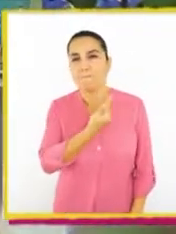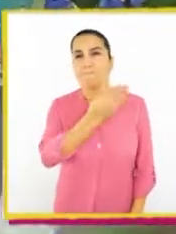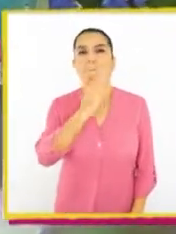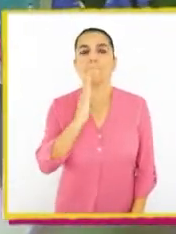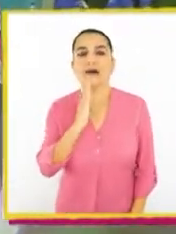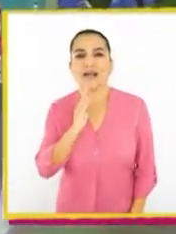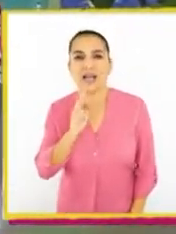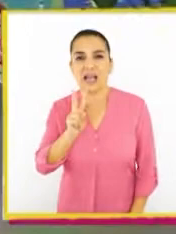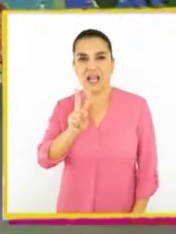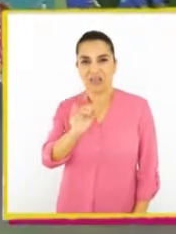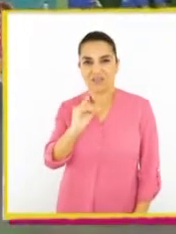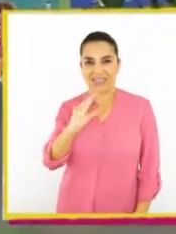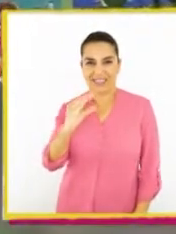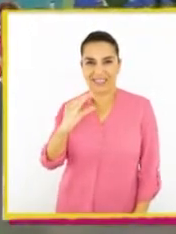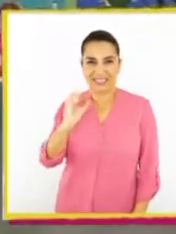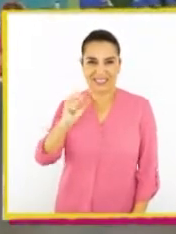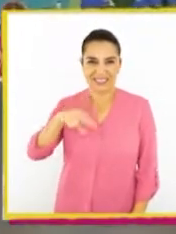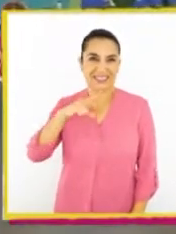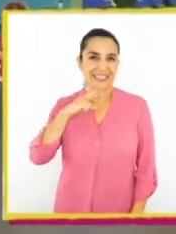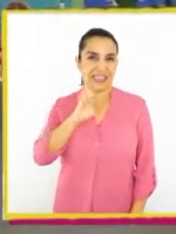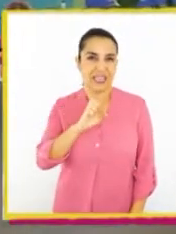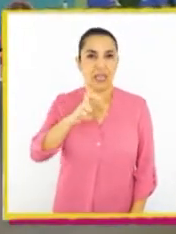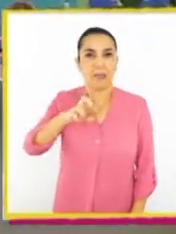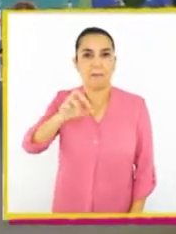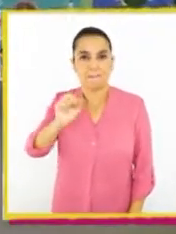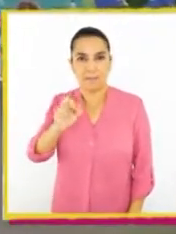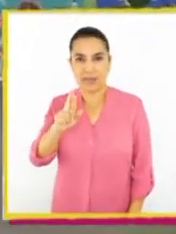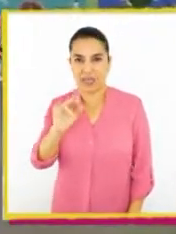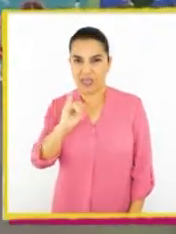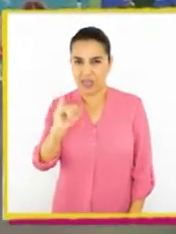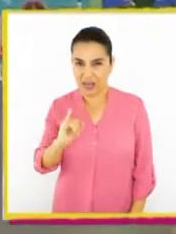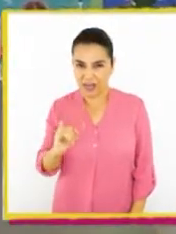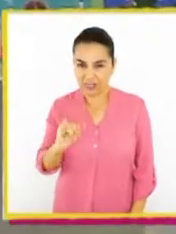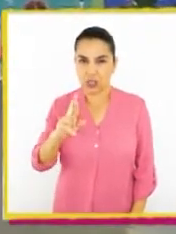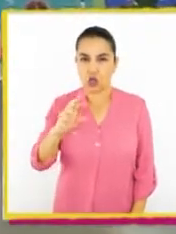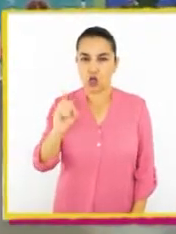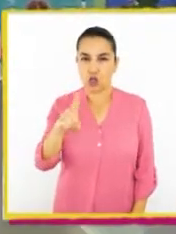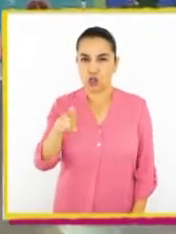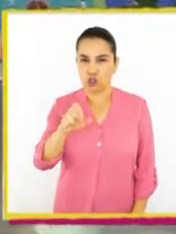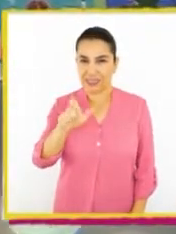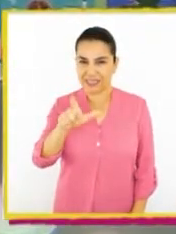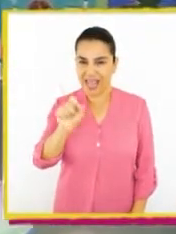Maca, Vicente Pérez Rosales. Me suena ese nombre, a ver, deja acordarme.